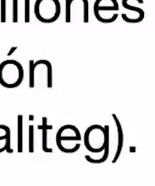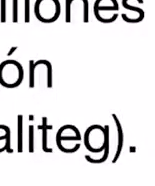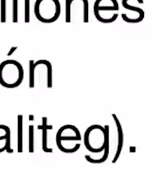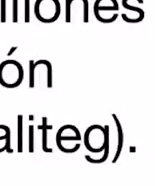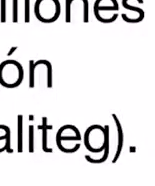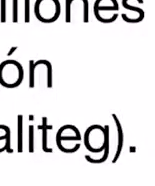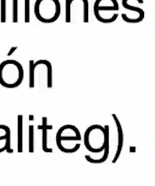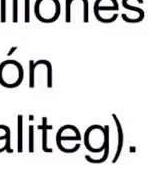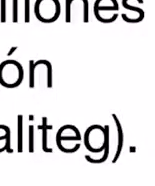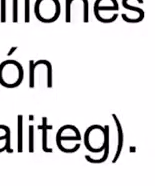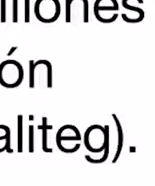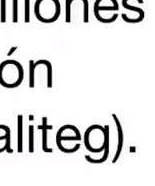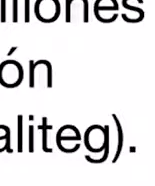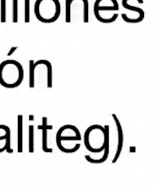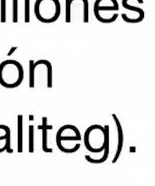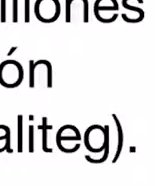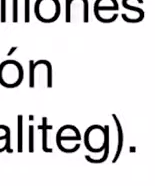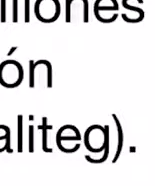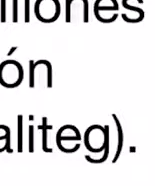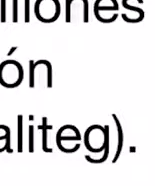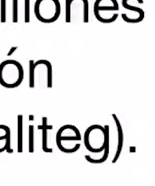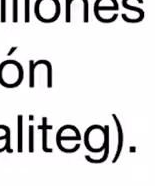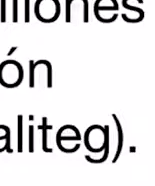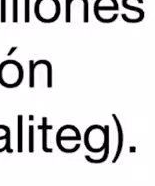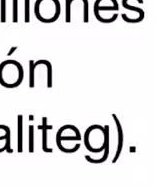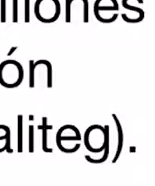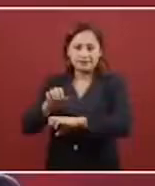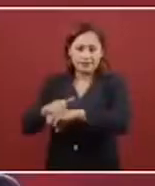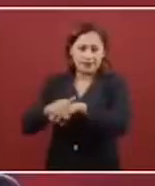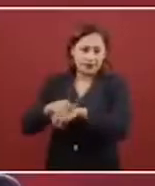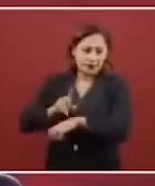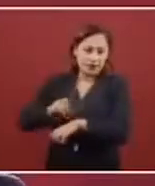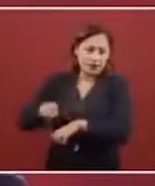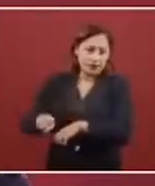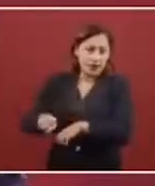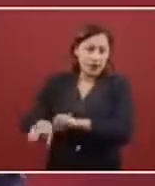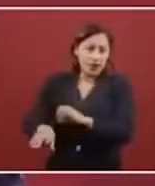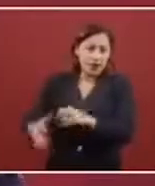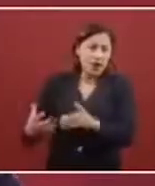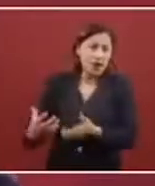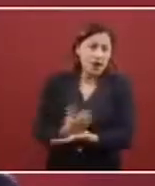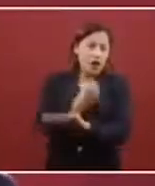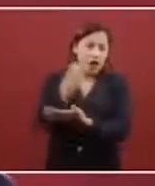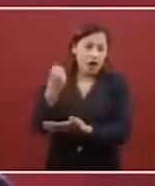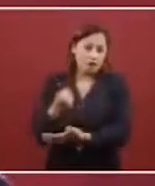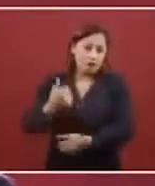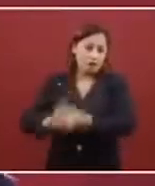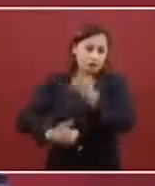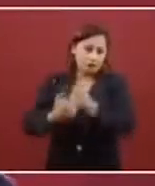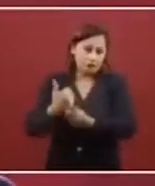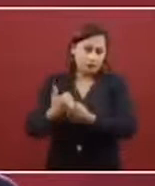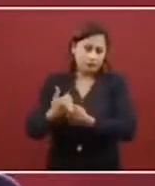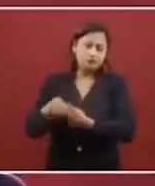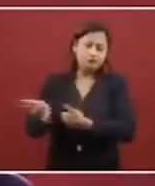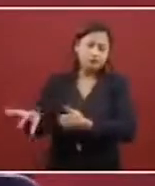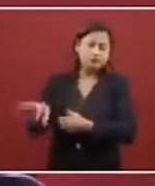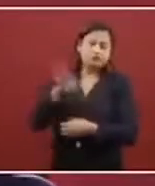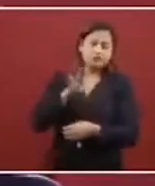mismo periódico de que gana la licitación para vender el papel a